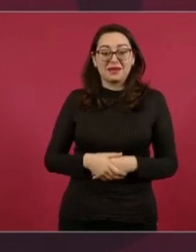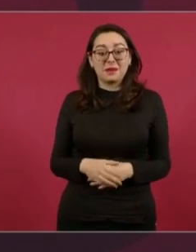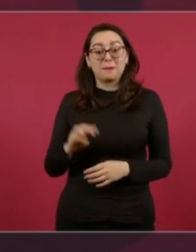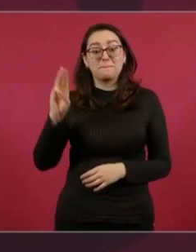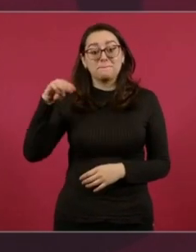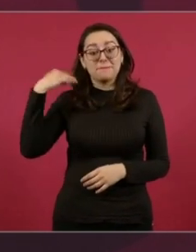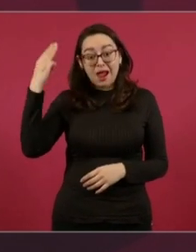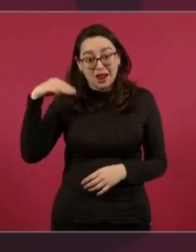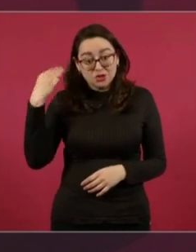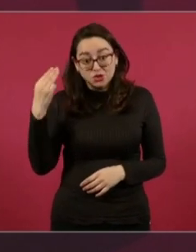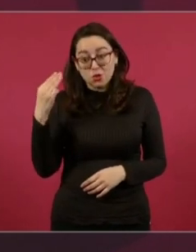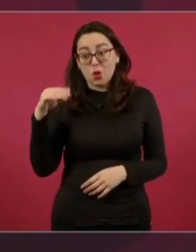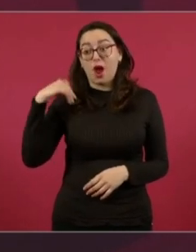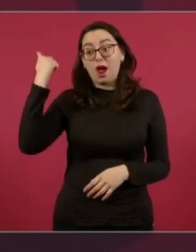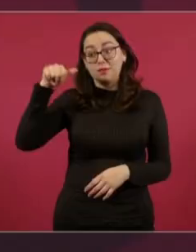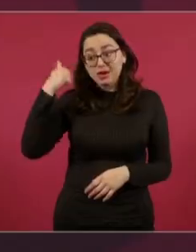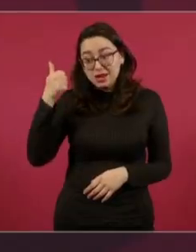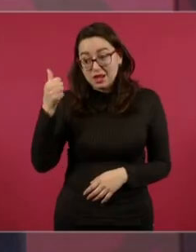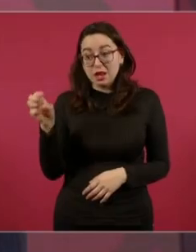hasta después.